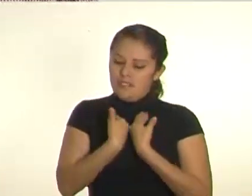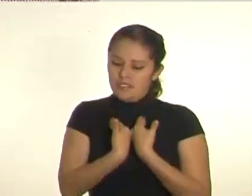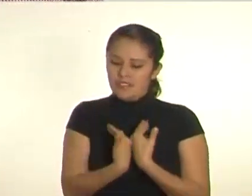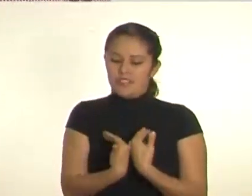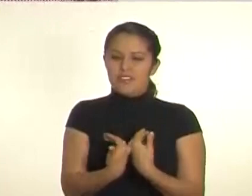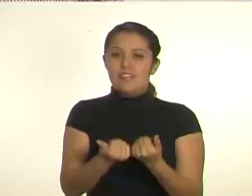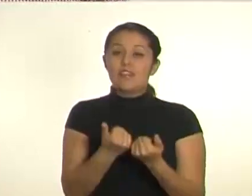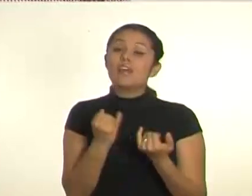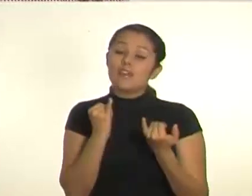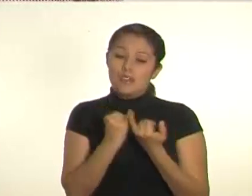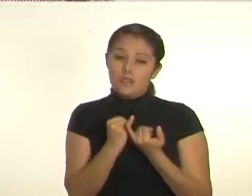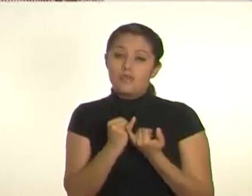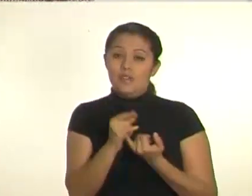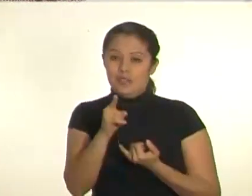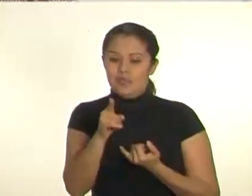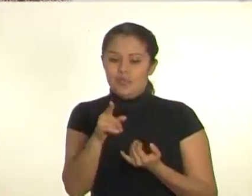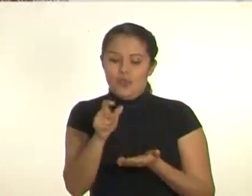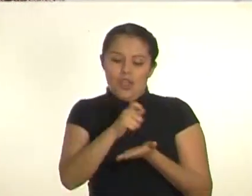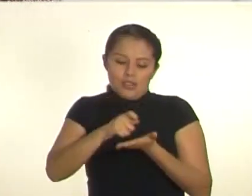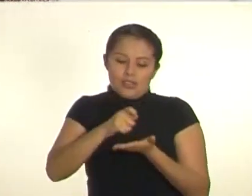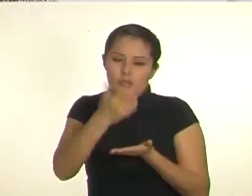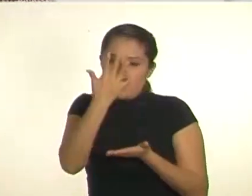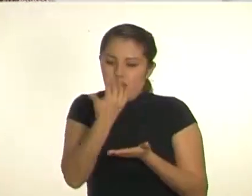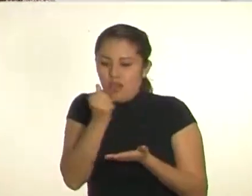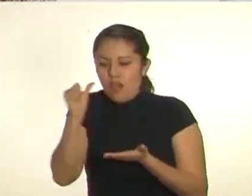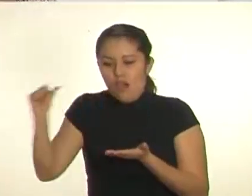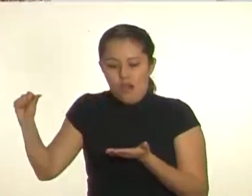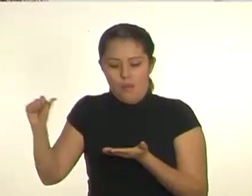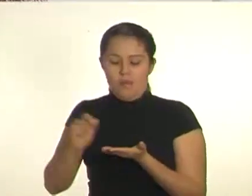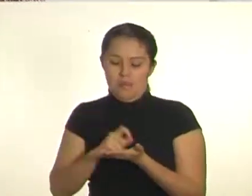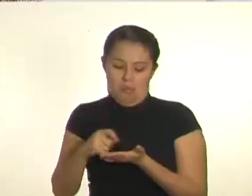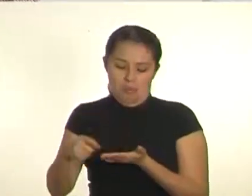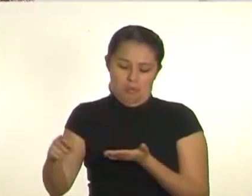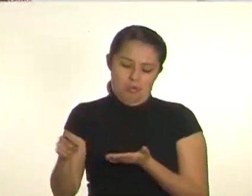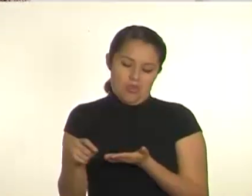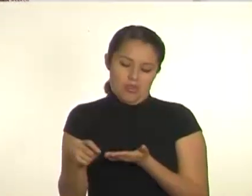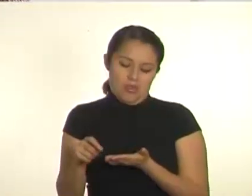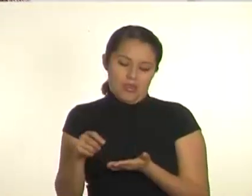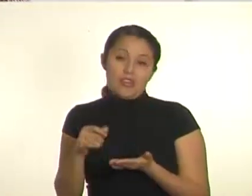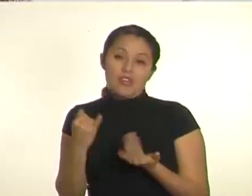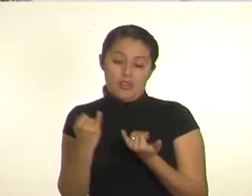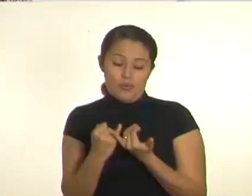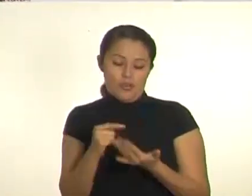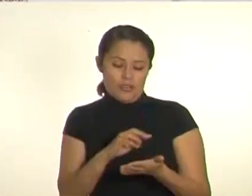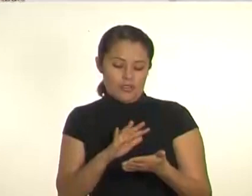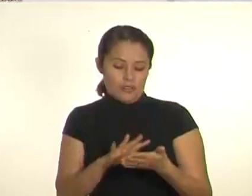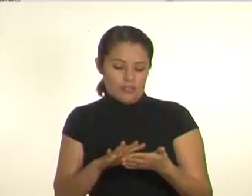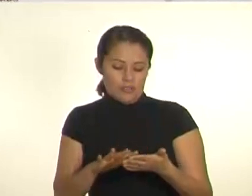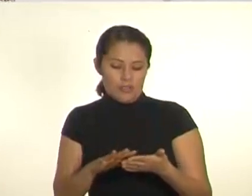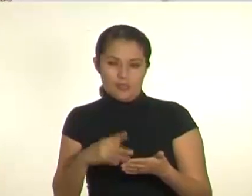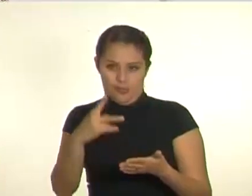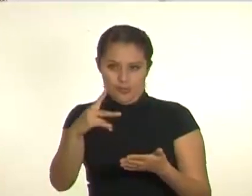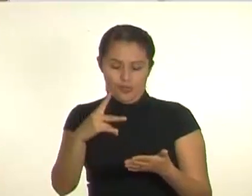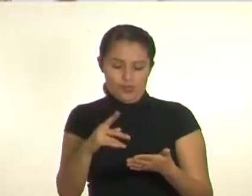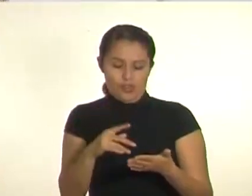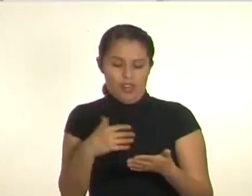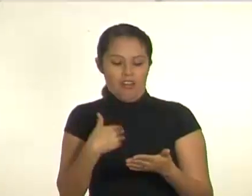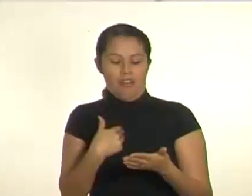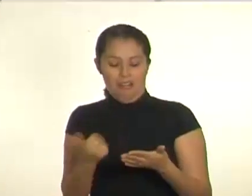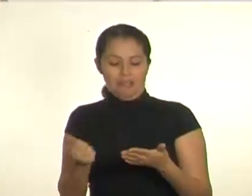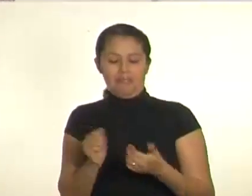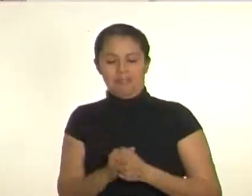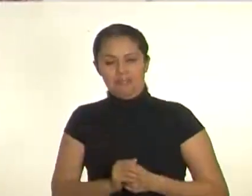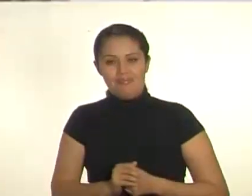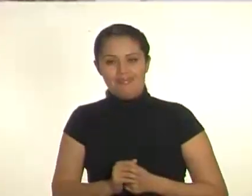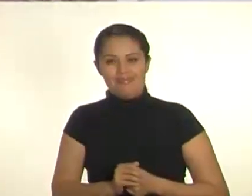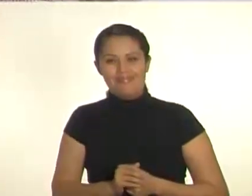la escritura y poder hacer que tus escritos sean entendidos a la persona que los lea. Bueno,